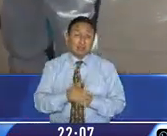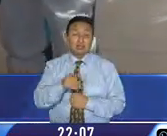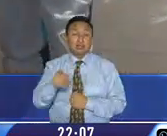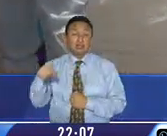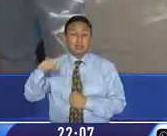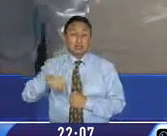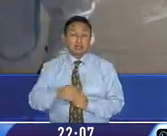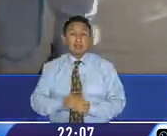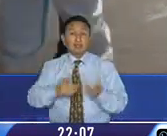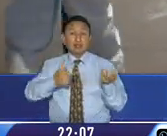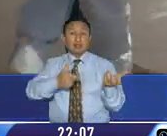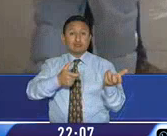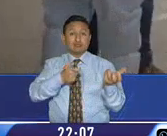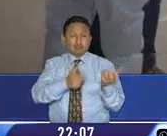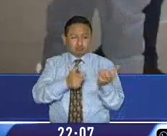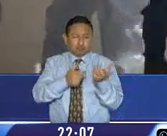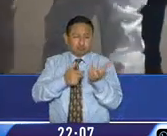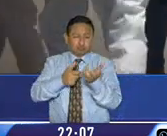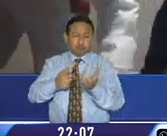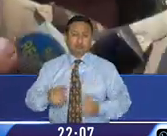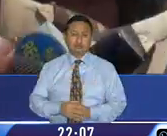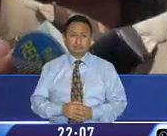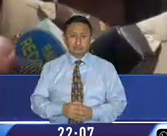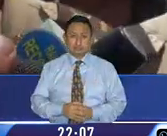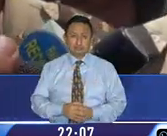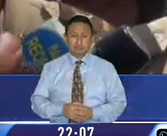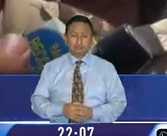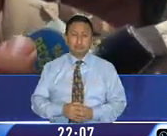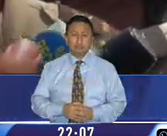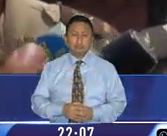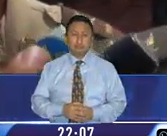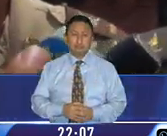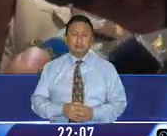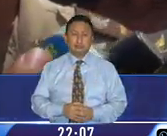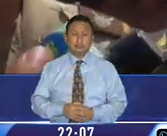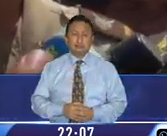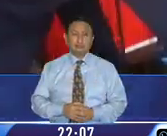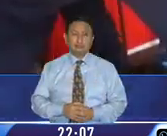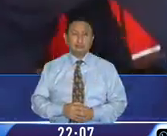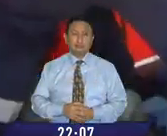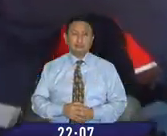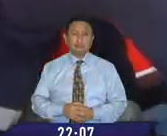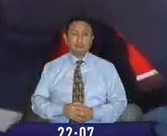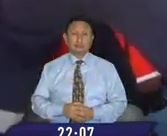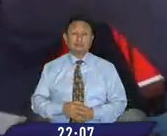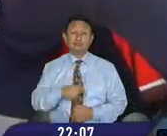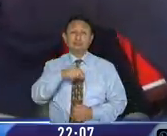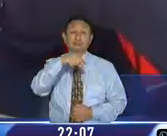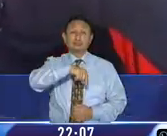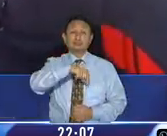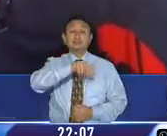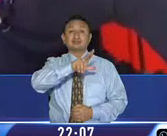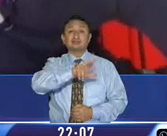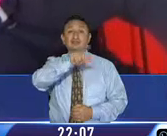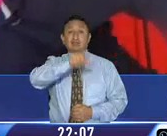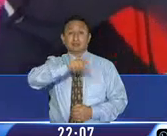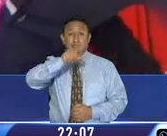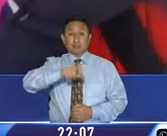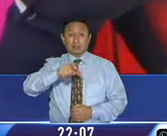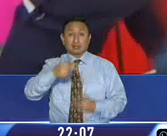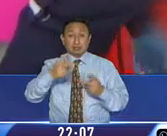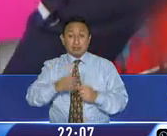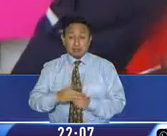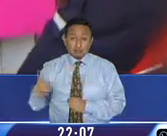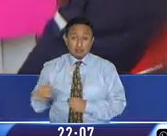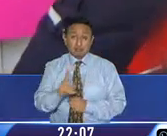una subametralladora y de una pistola posiblemente semiautomática. En ese momento, tres personas más, que también estaban comprando